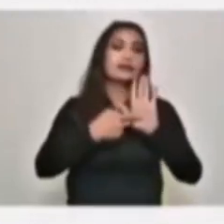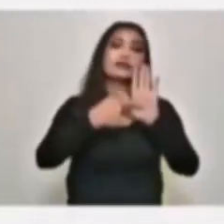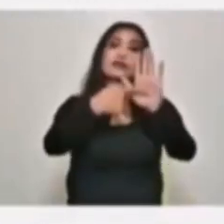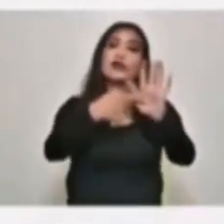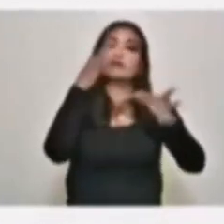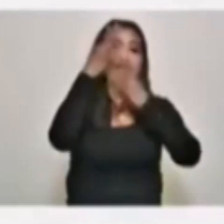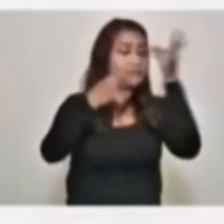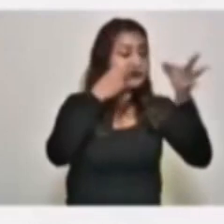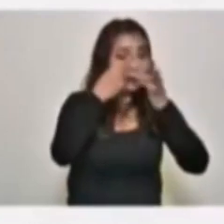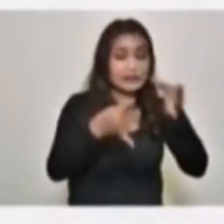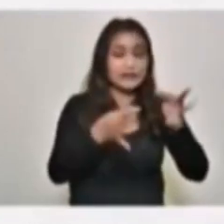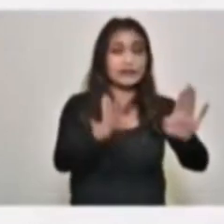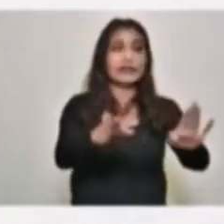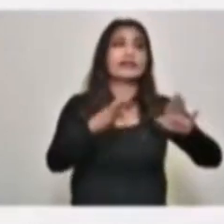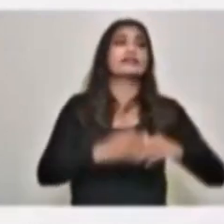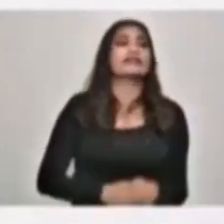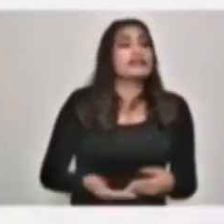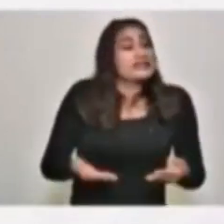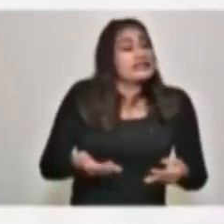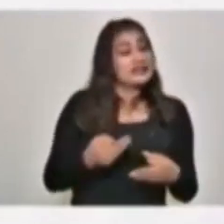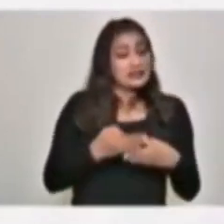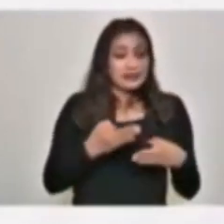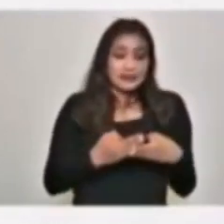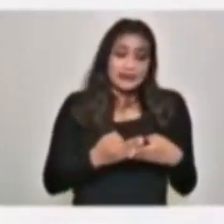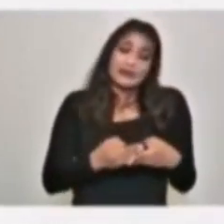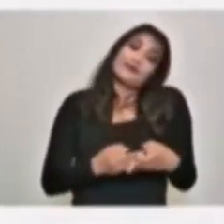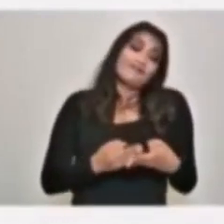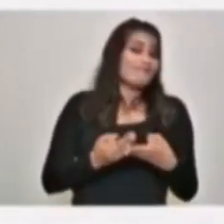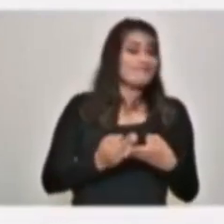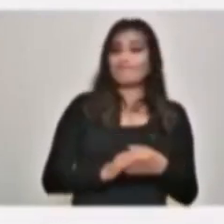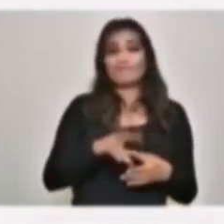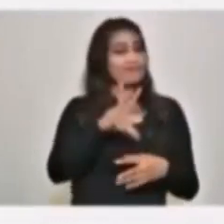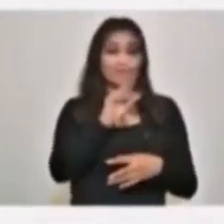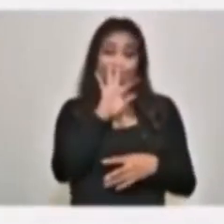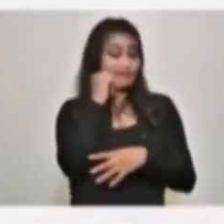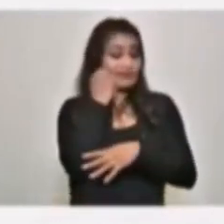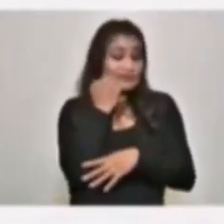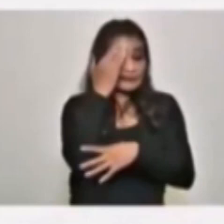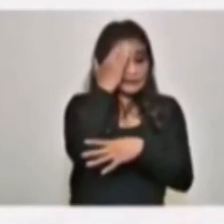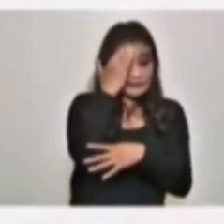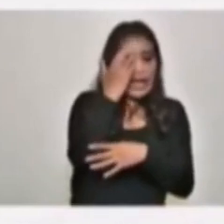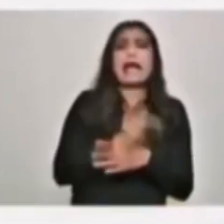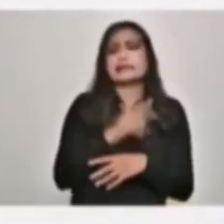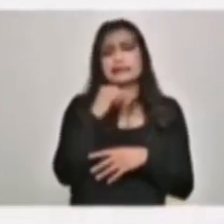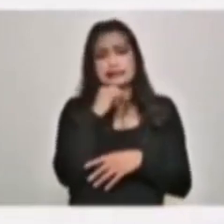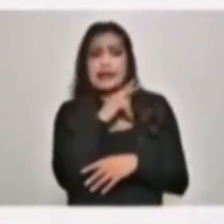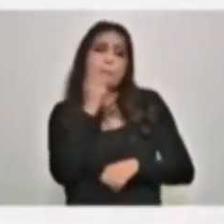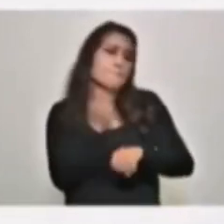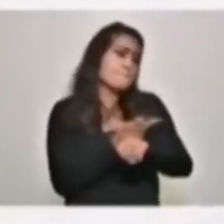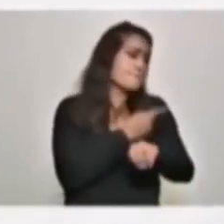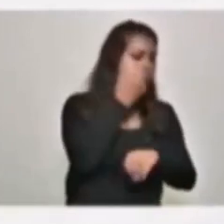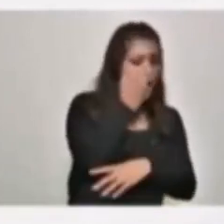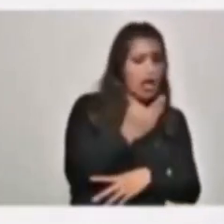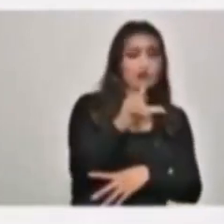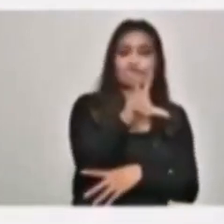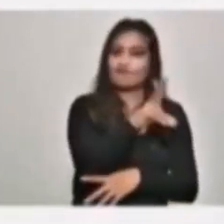quiero pensar que es un asunto pasajero de esta forma